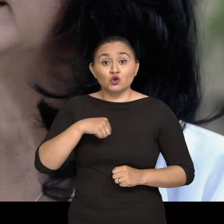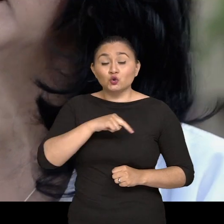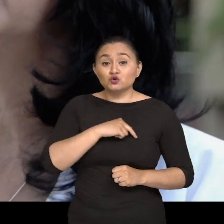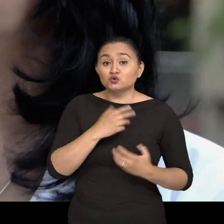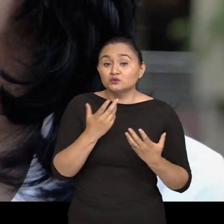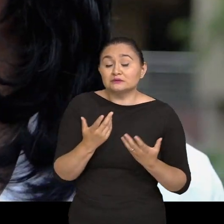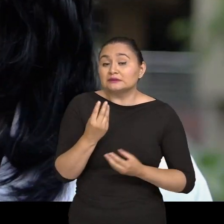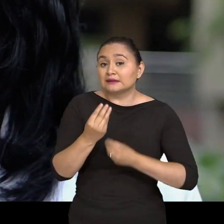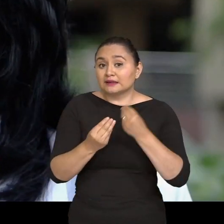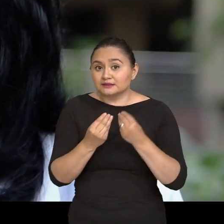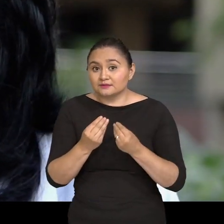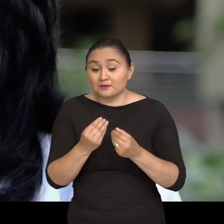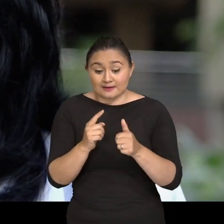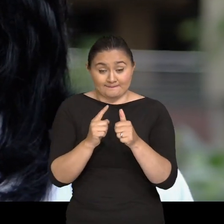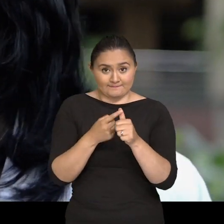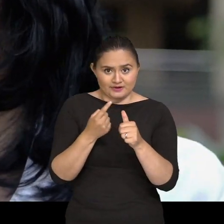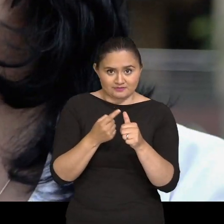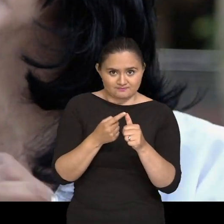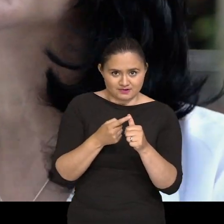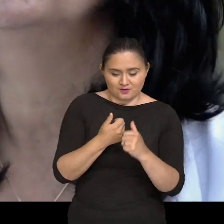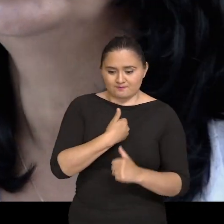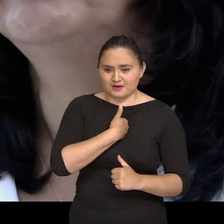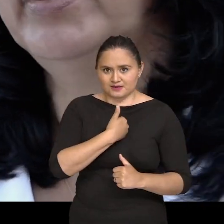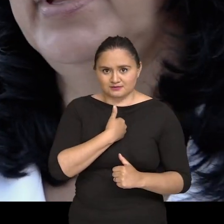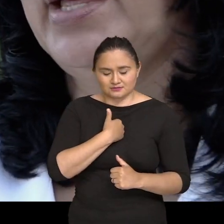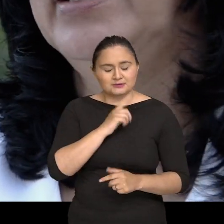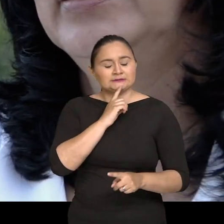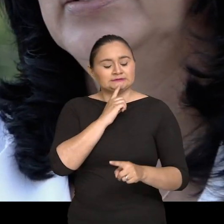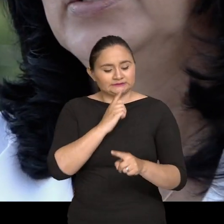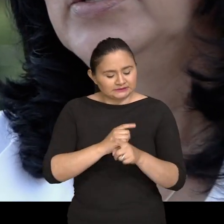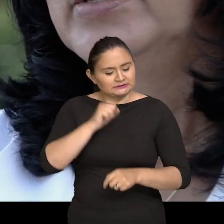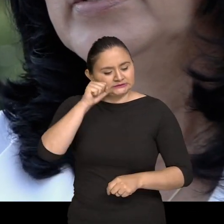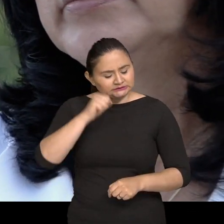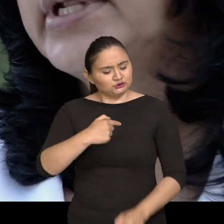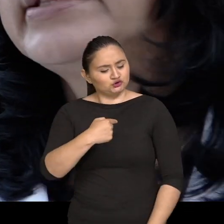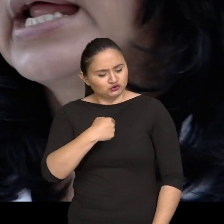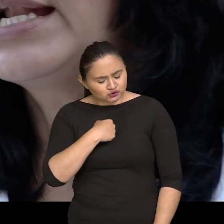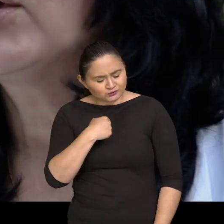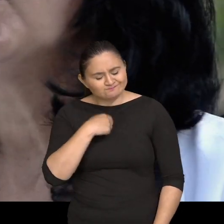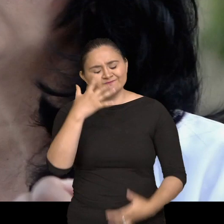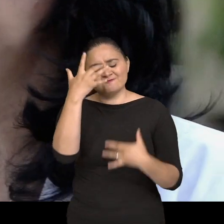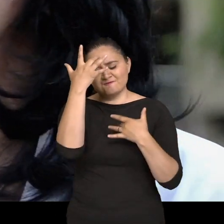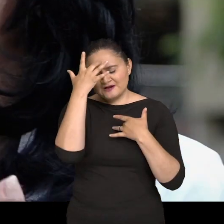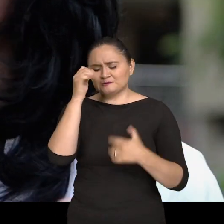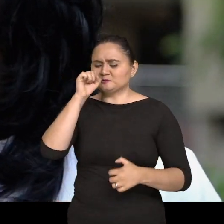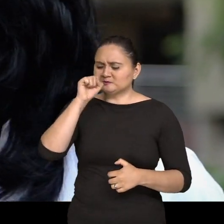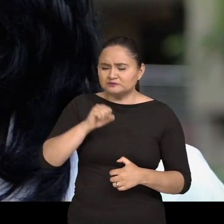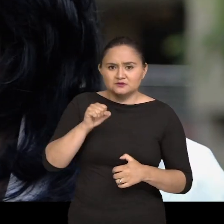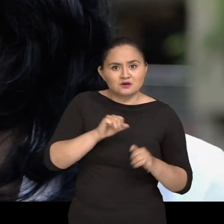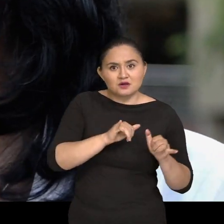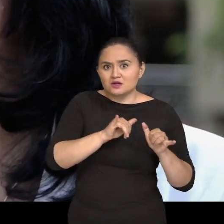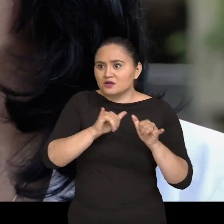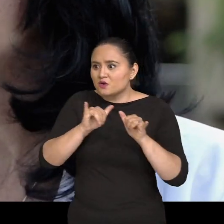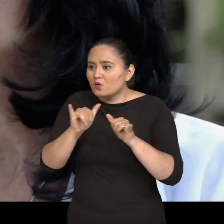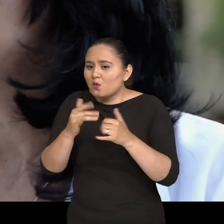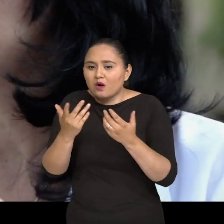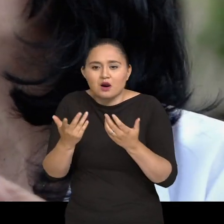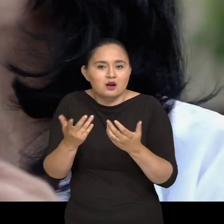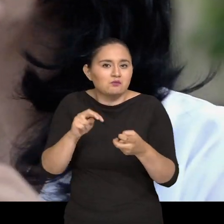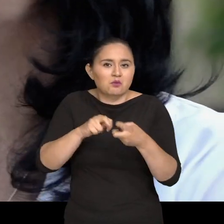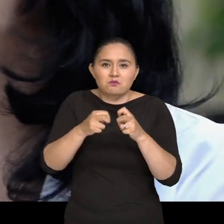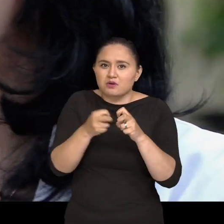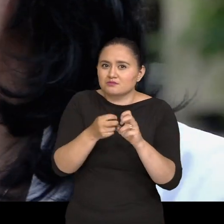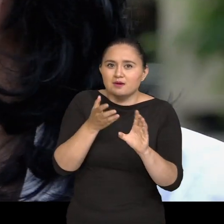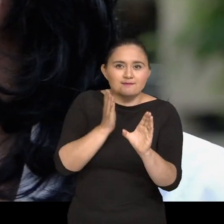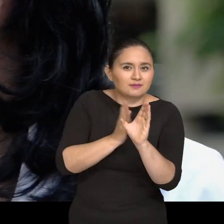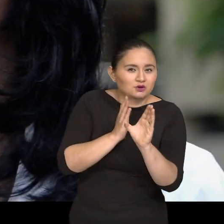que identificar primero decir que esto es una enfermedad y tratarla como un trastorno como que trataríamos a